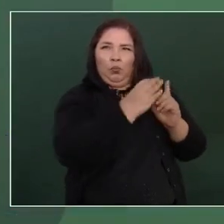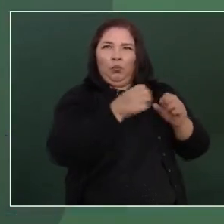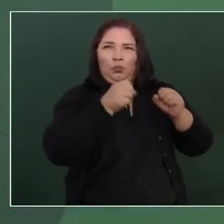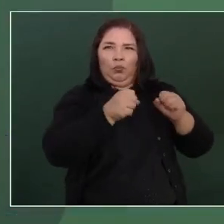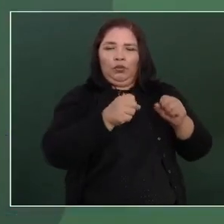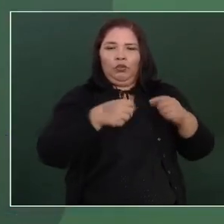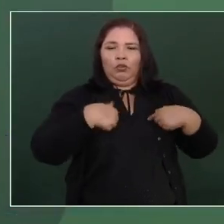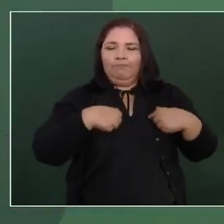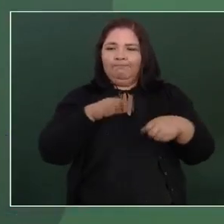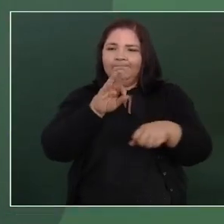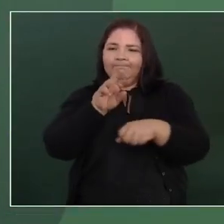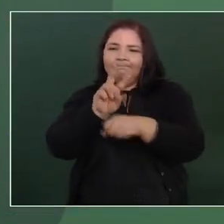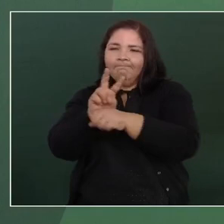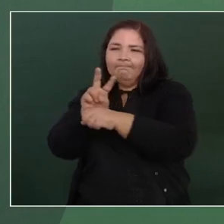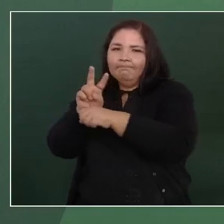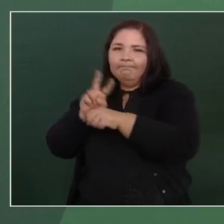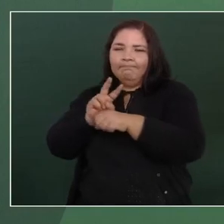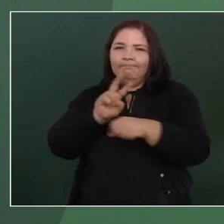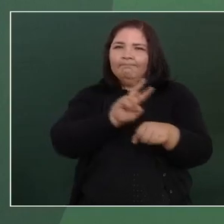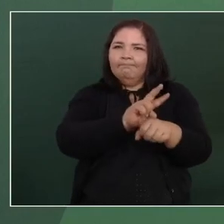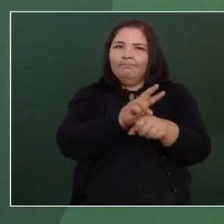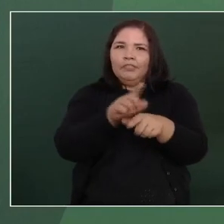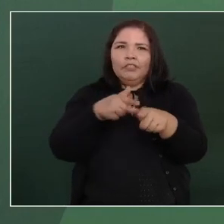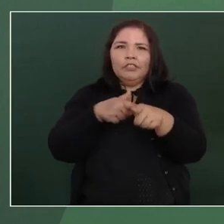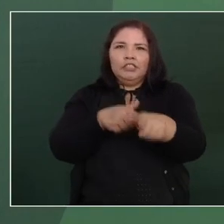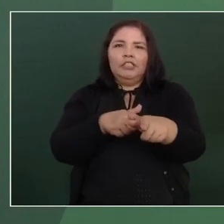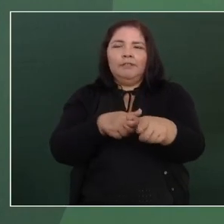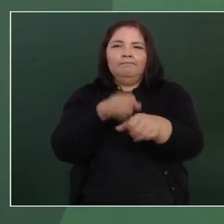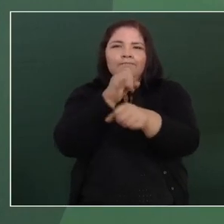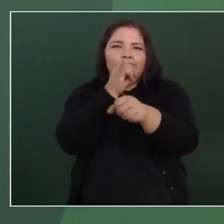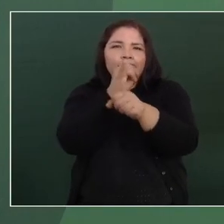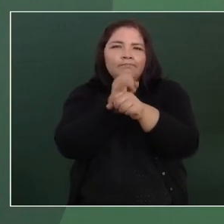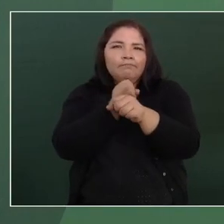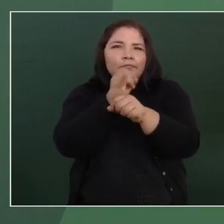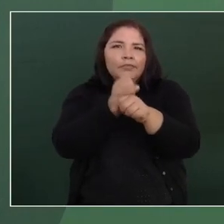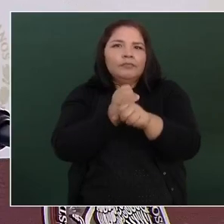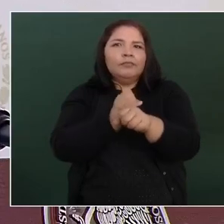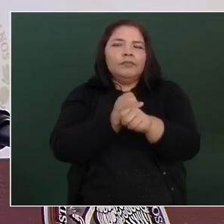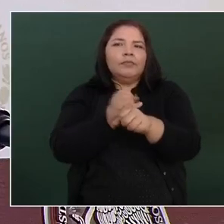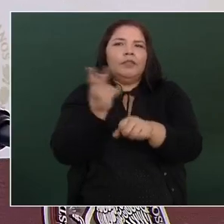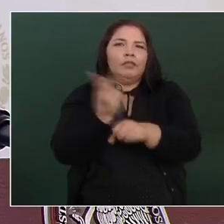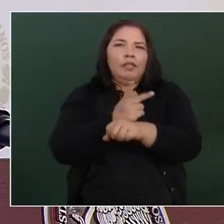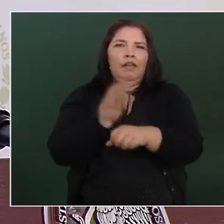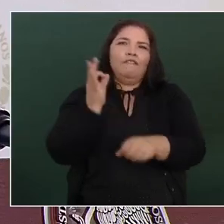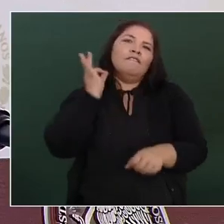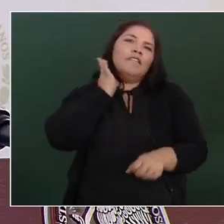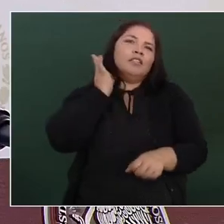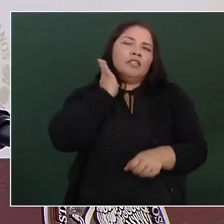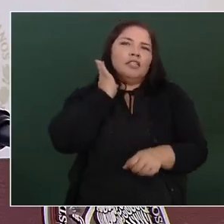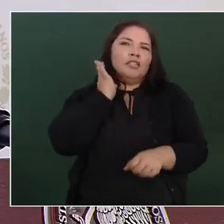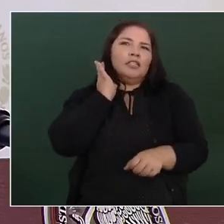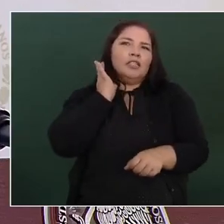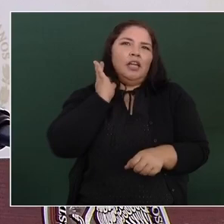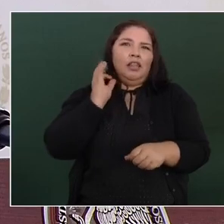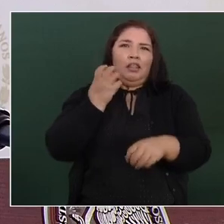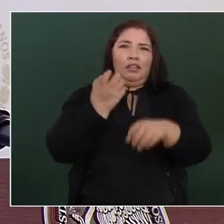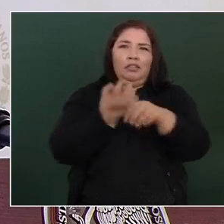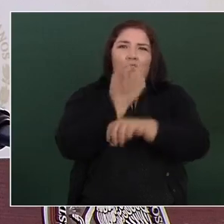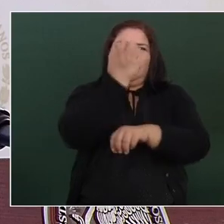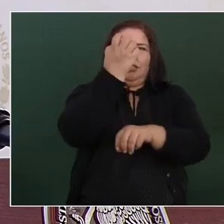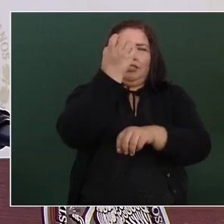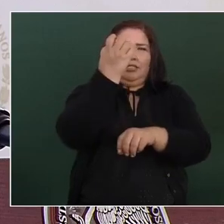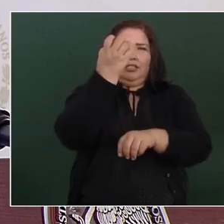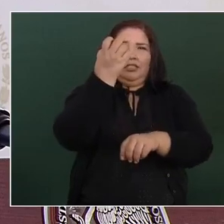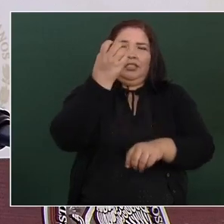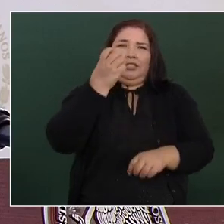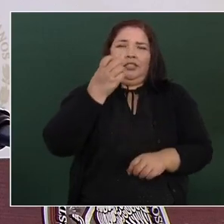al seguimiento de la investigación que está realizando la Fiscalía del Estado